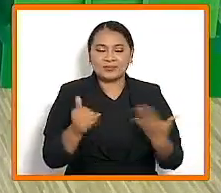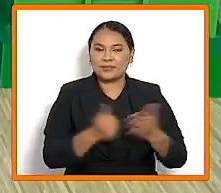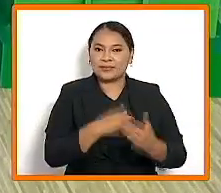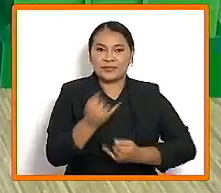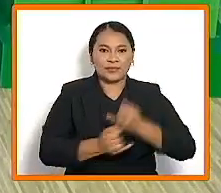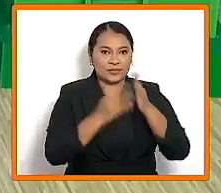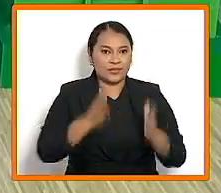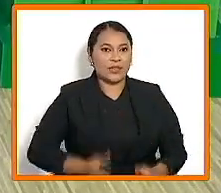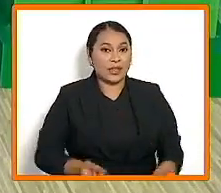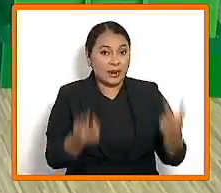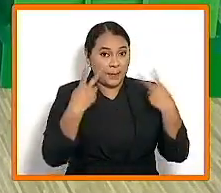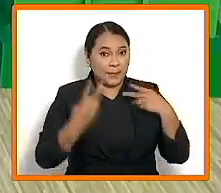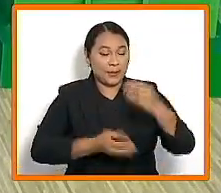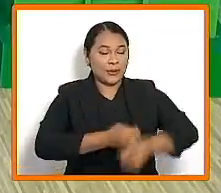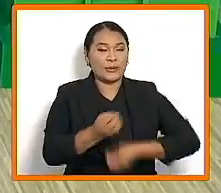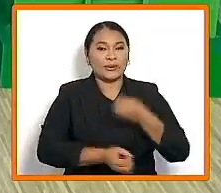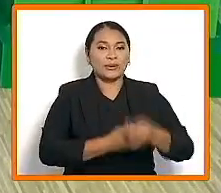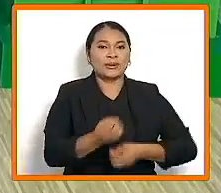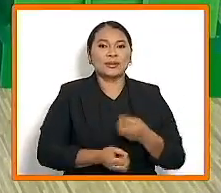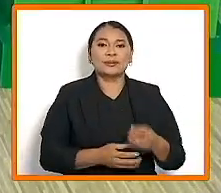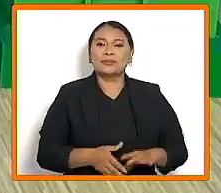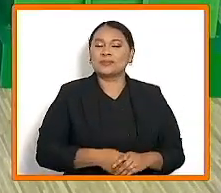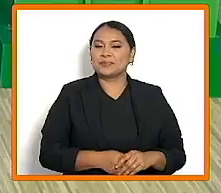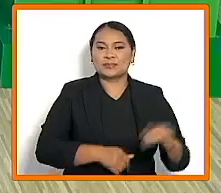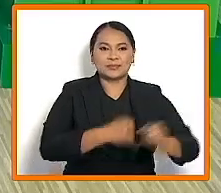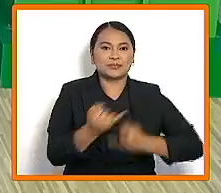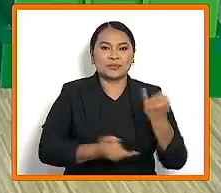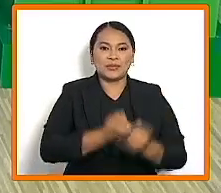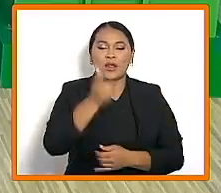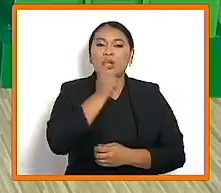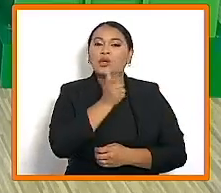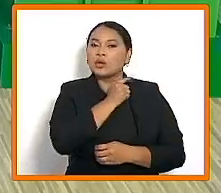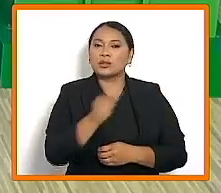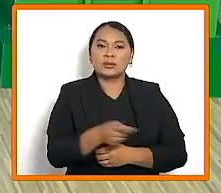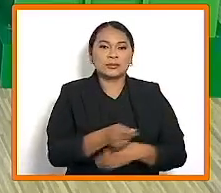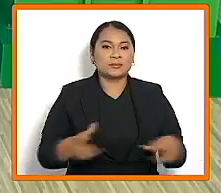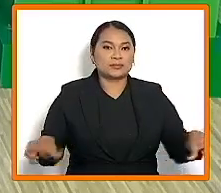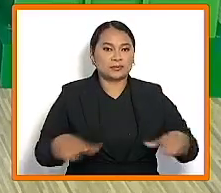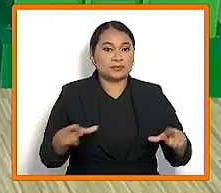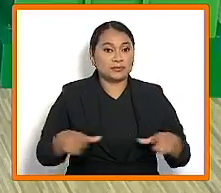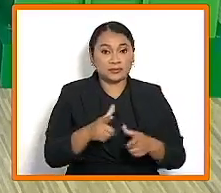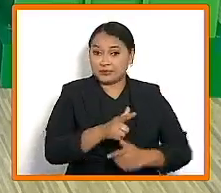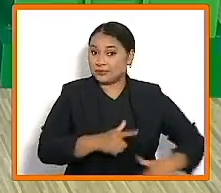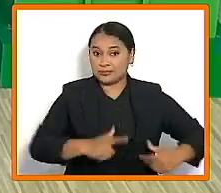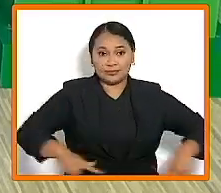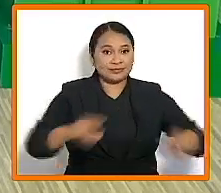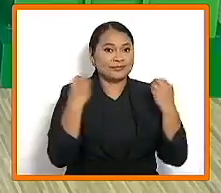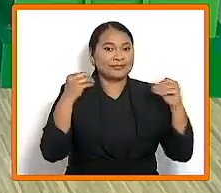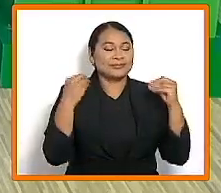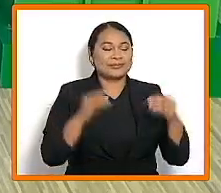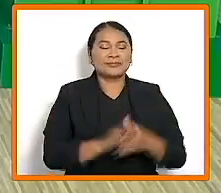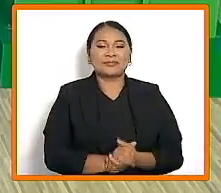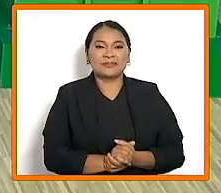nuestros jugadores que sintonizaron nuestro sorteo. A jugar se ha dicho con Loto, donde quiera que estés.